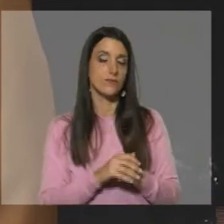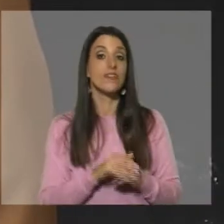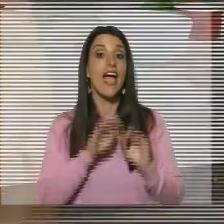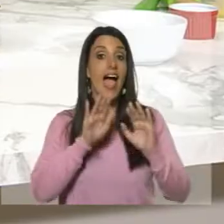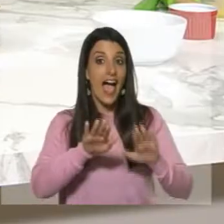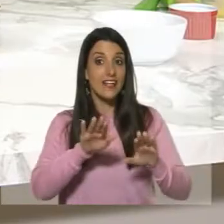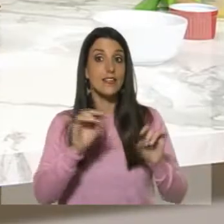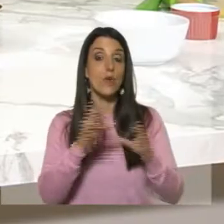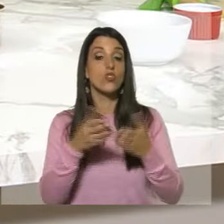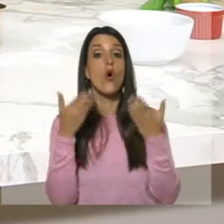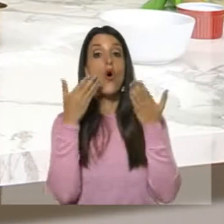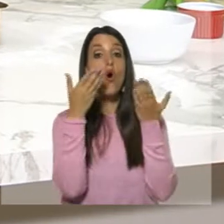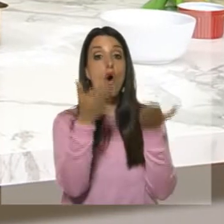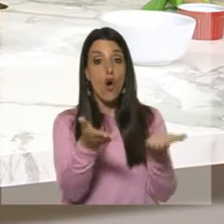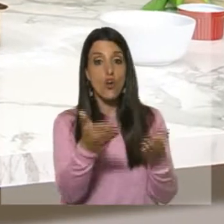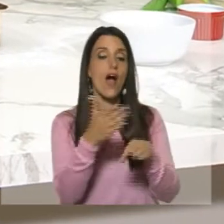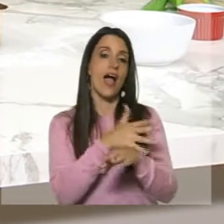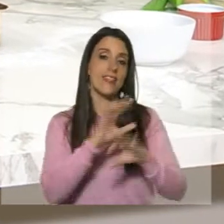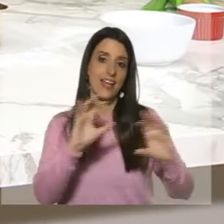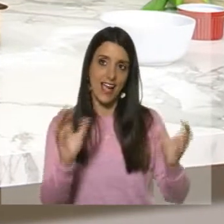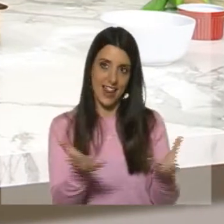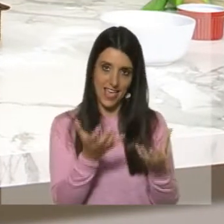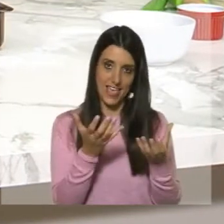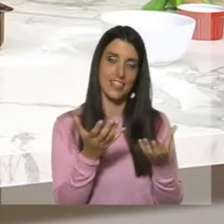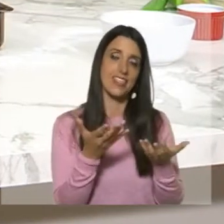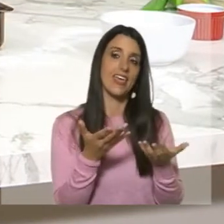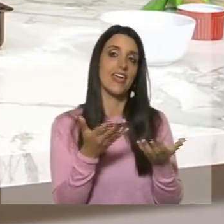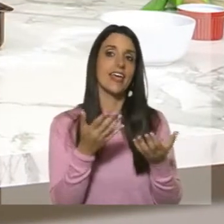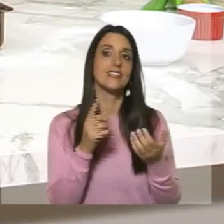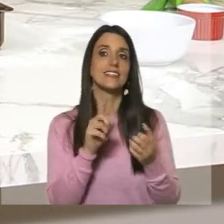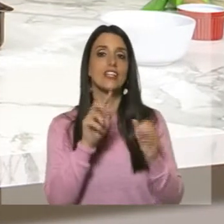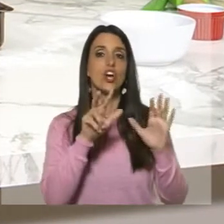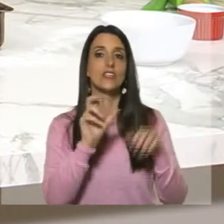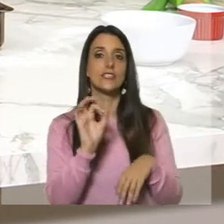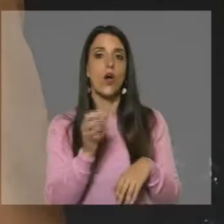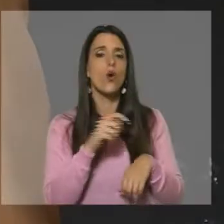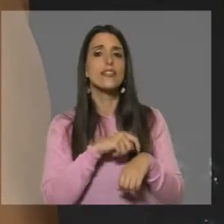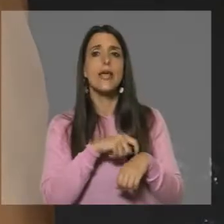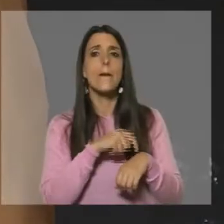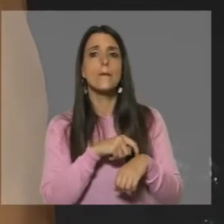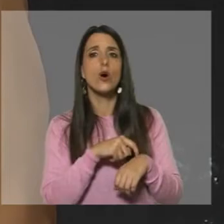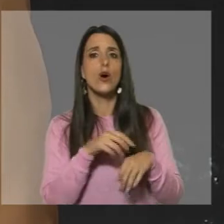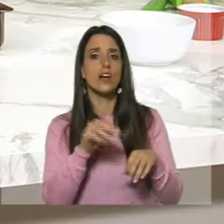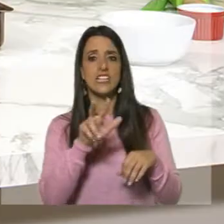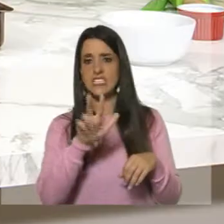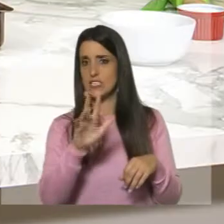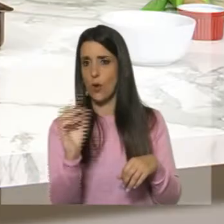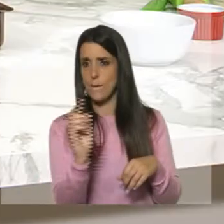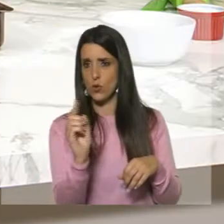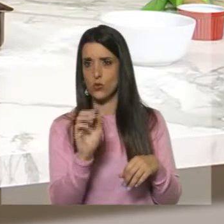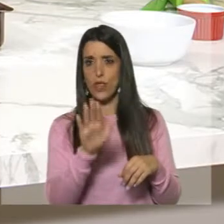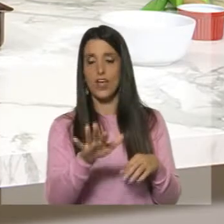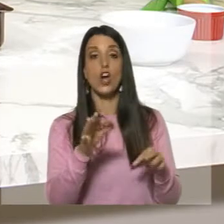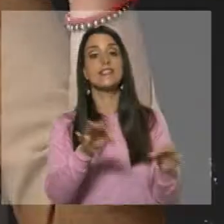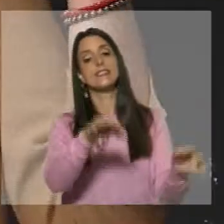así como está, te lo llevas a un horno precalentado después de que lo dejaste leudar. O sea, ¿lo dejo leudar cuánto con el film? 35 minutos. ¿Le saco el